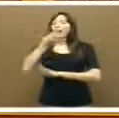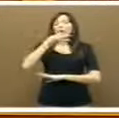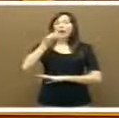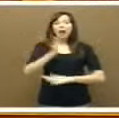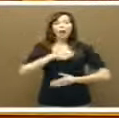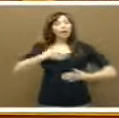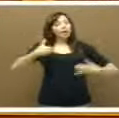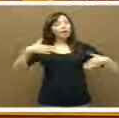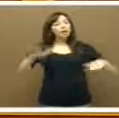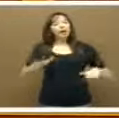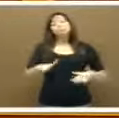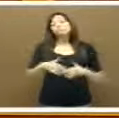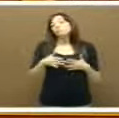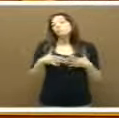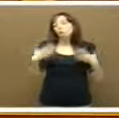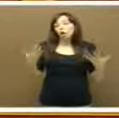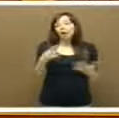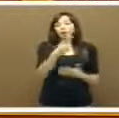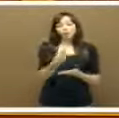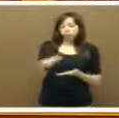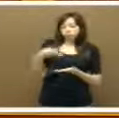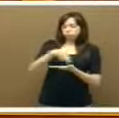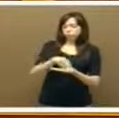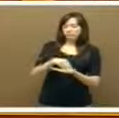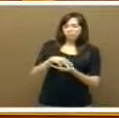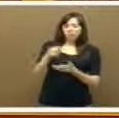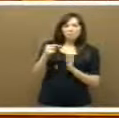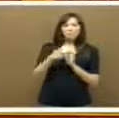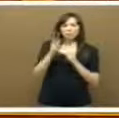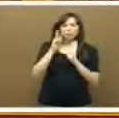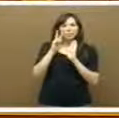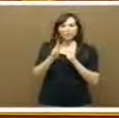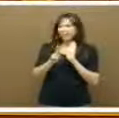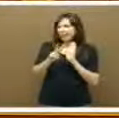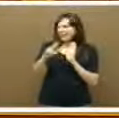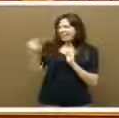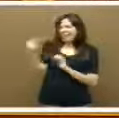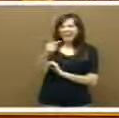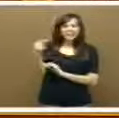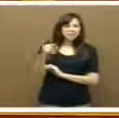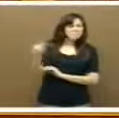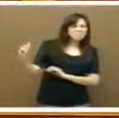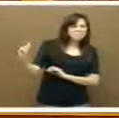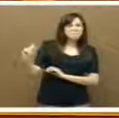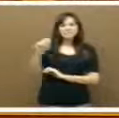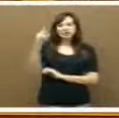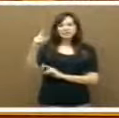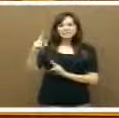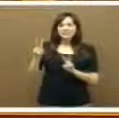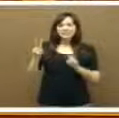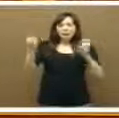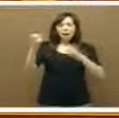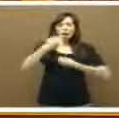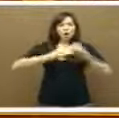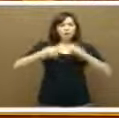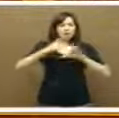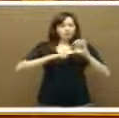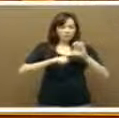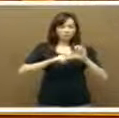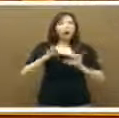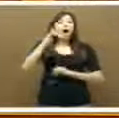la visión más catastrofista que he visto en mi vida de la economía extremeña, que además es mentira.